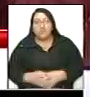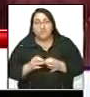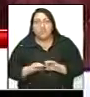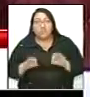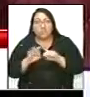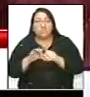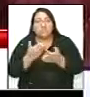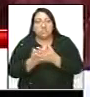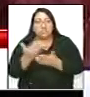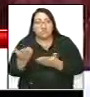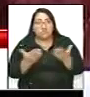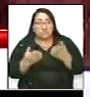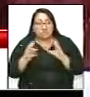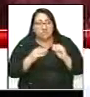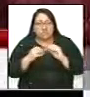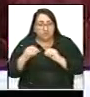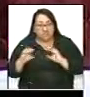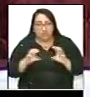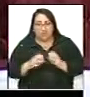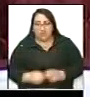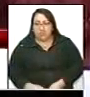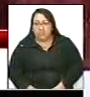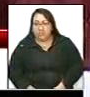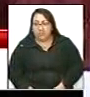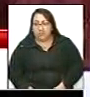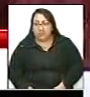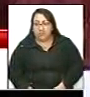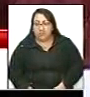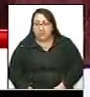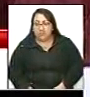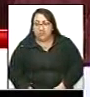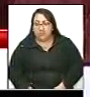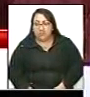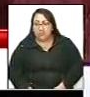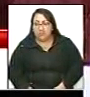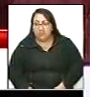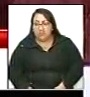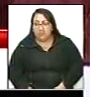las propuestas y los comentarios que han hecho, siempre son reflexiones incluso